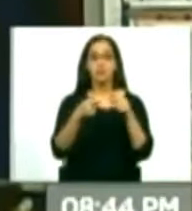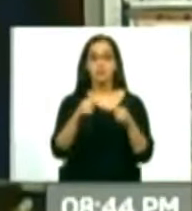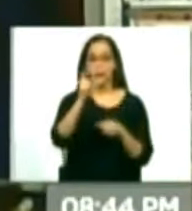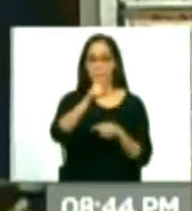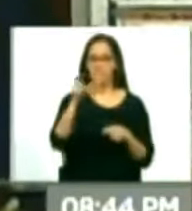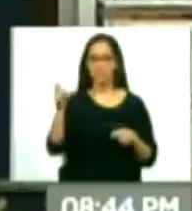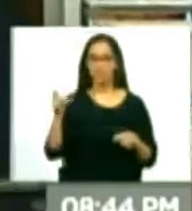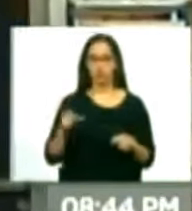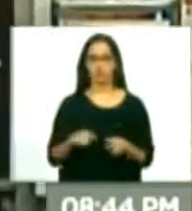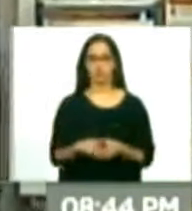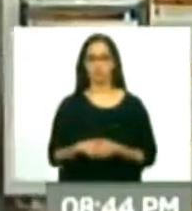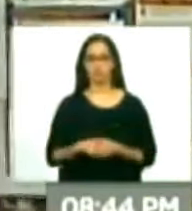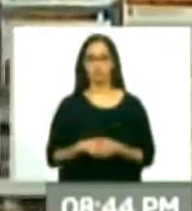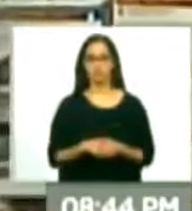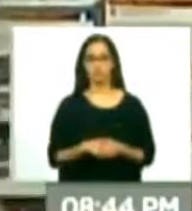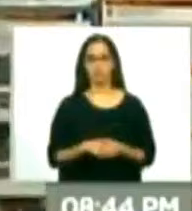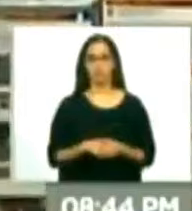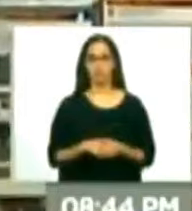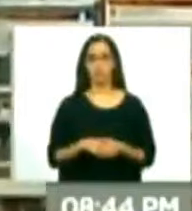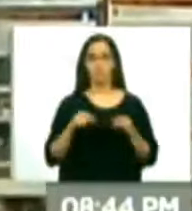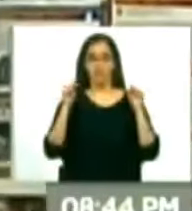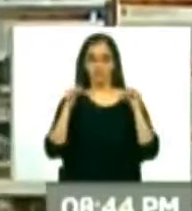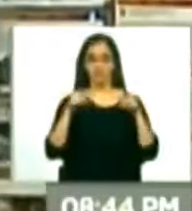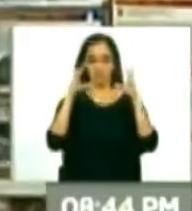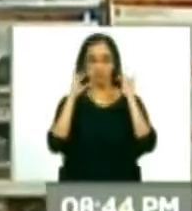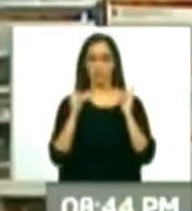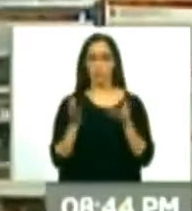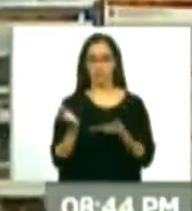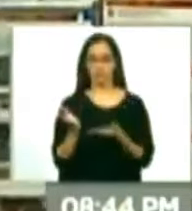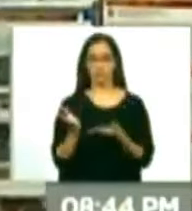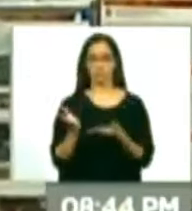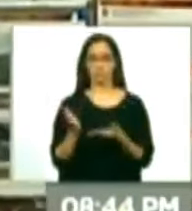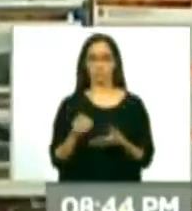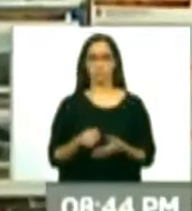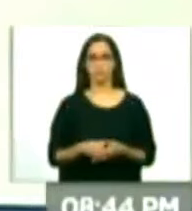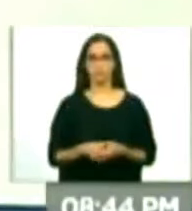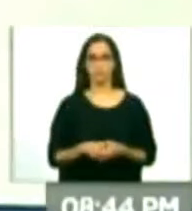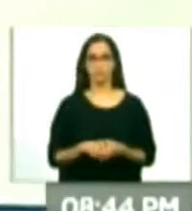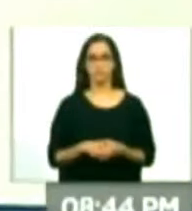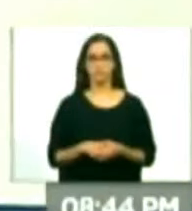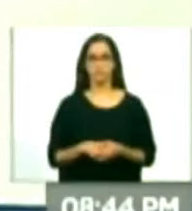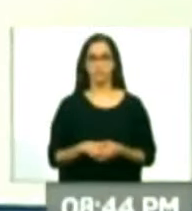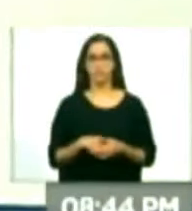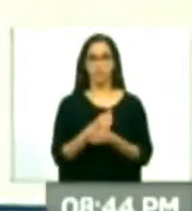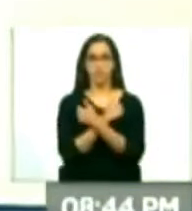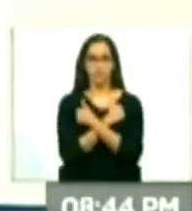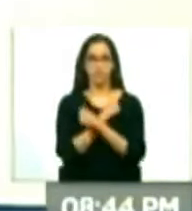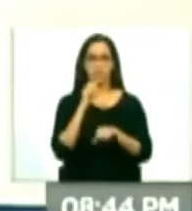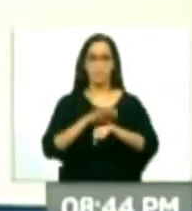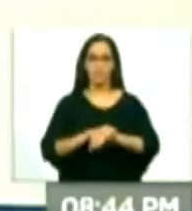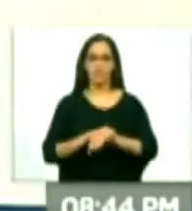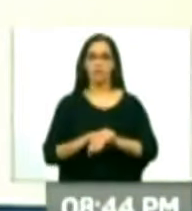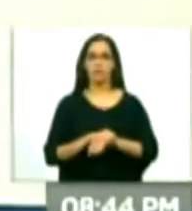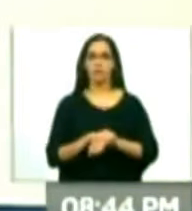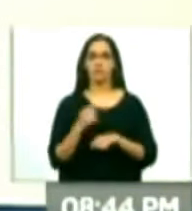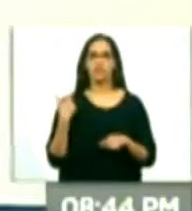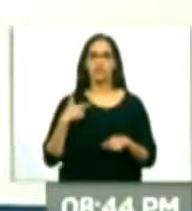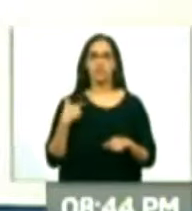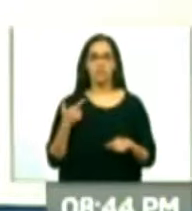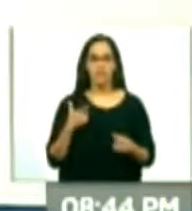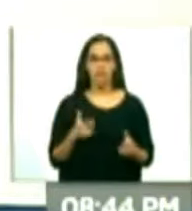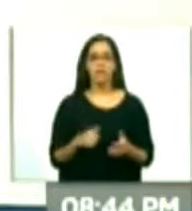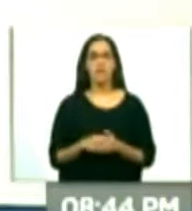nicaragüenses, porque así lo decidieron ellos. Hacinados en una celda, mantiene Trinidad a los